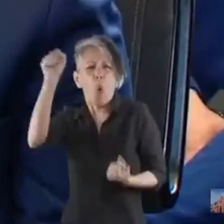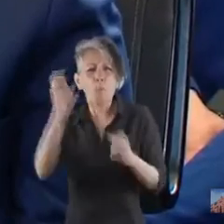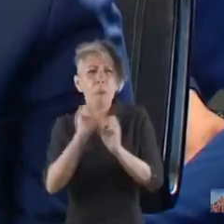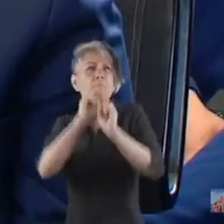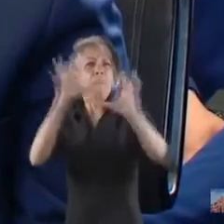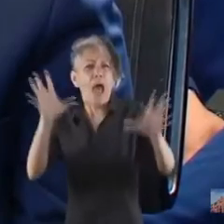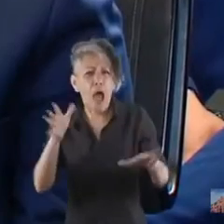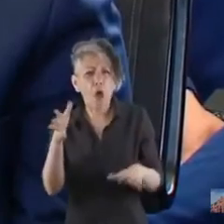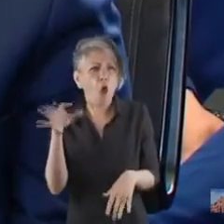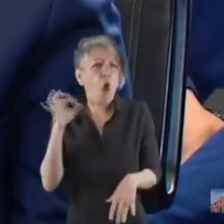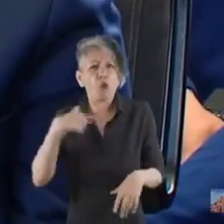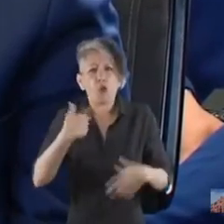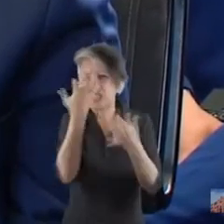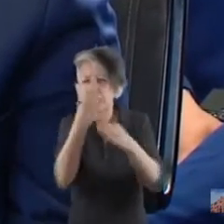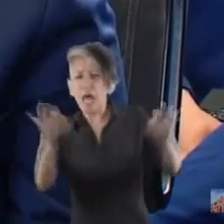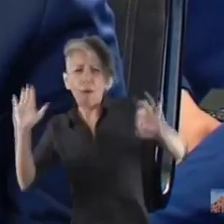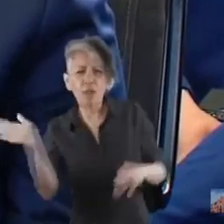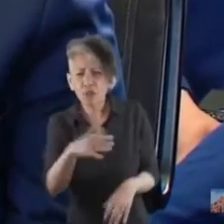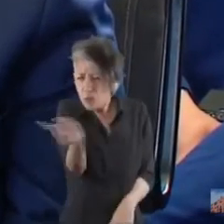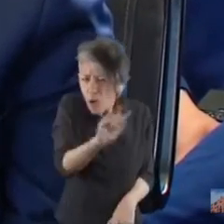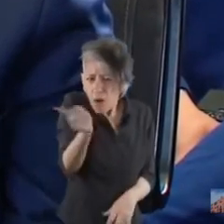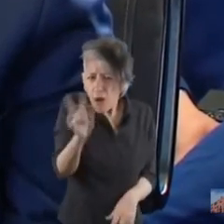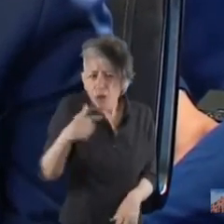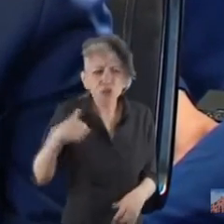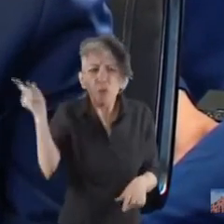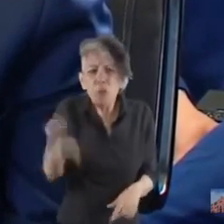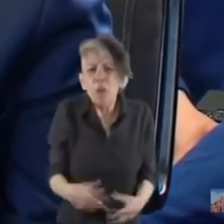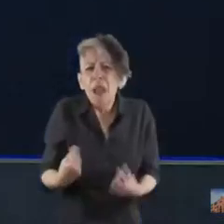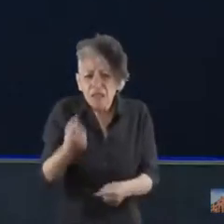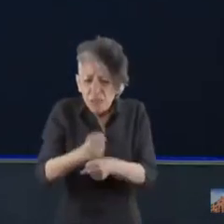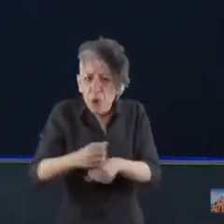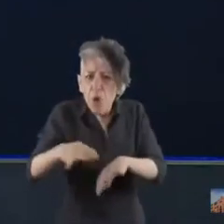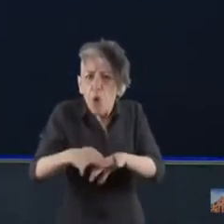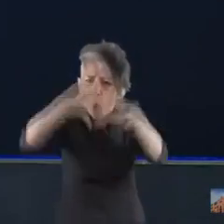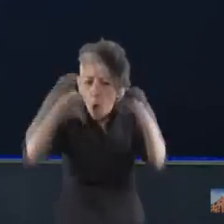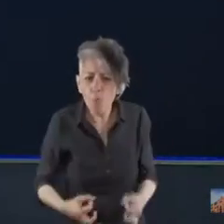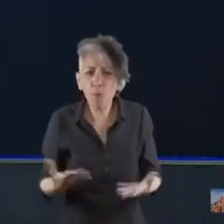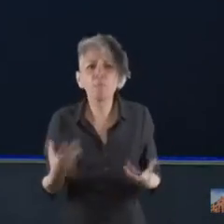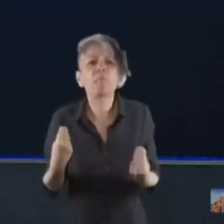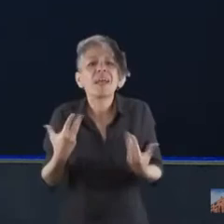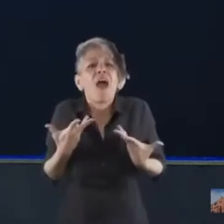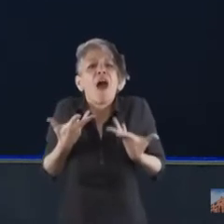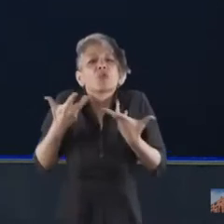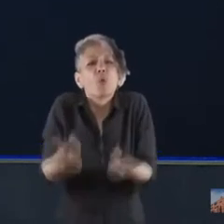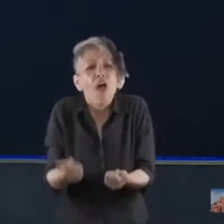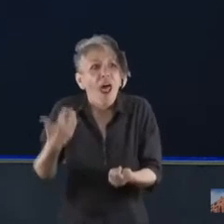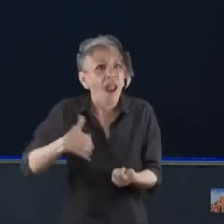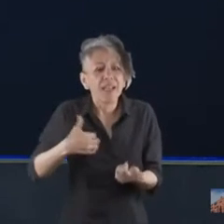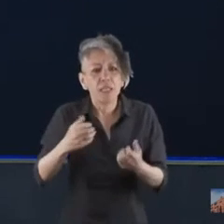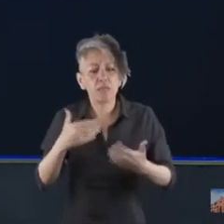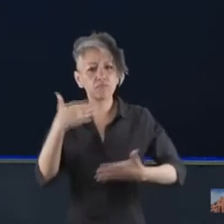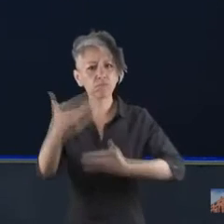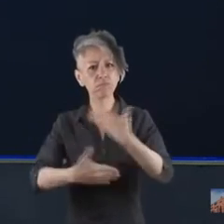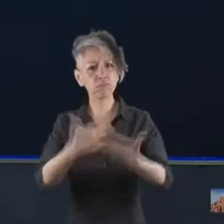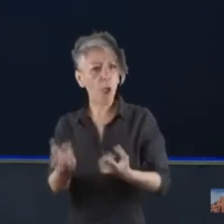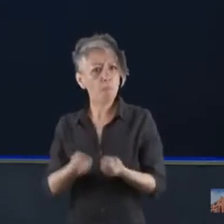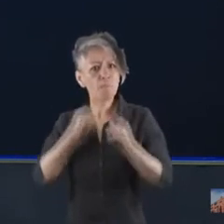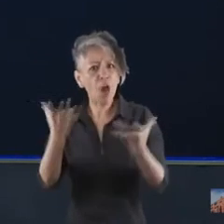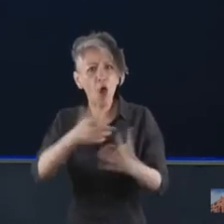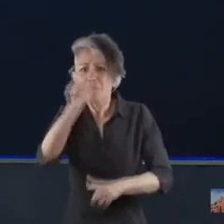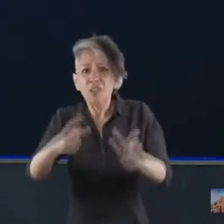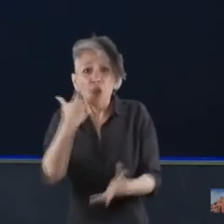vengo a trabajar de una manera muy comprometida para tratar de ayudar a que la argentina le vaya bien y a los argentinos